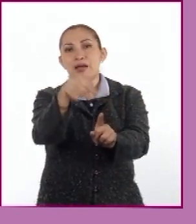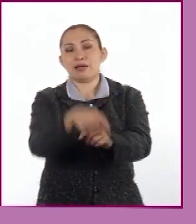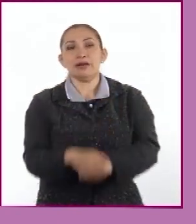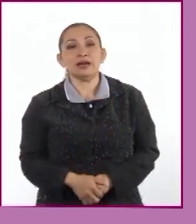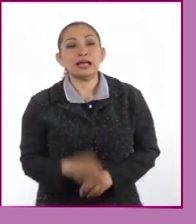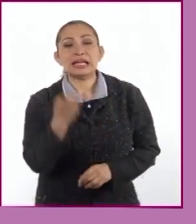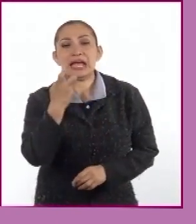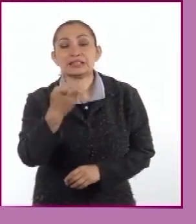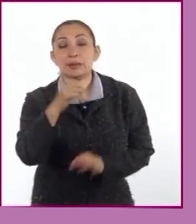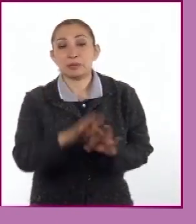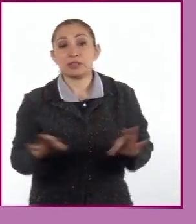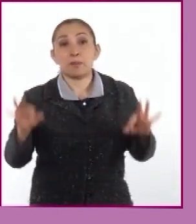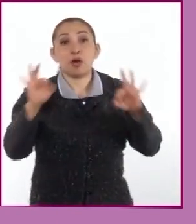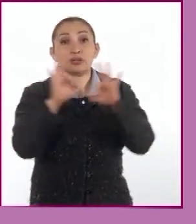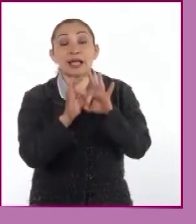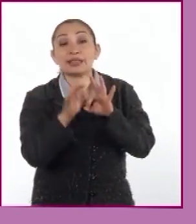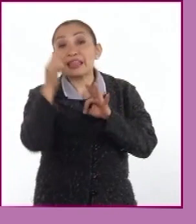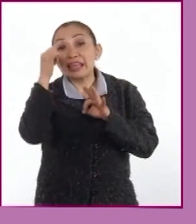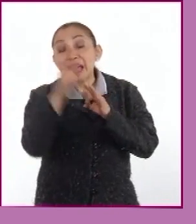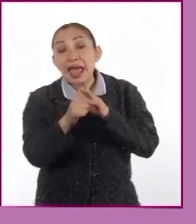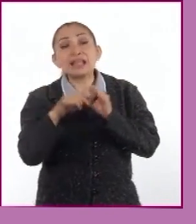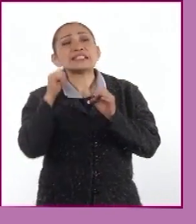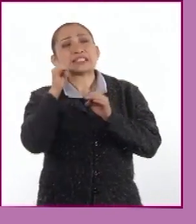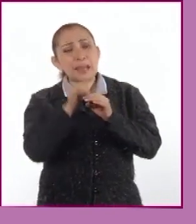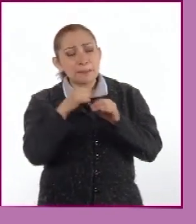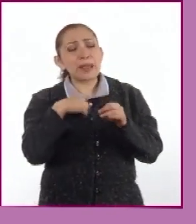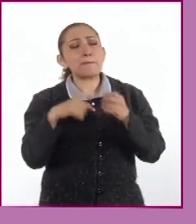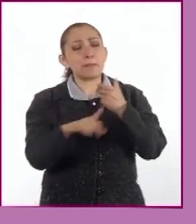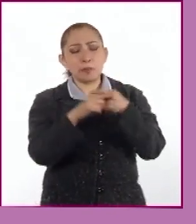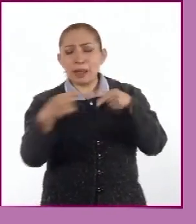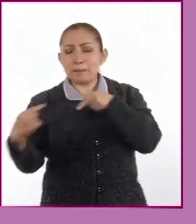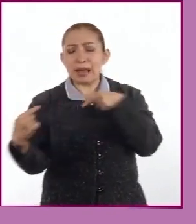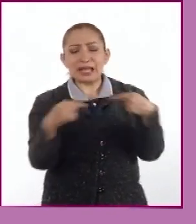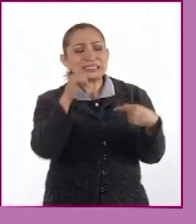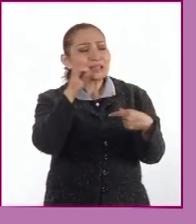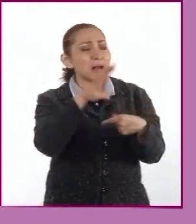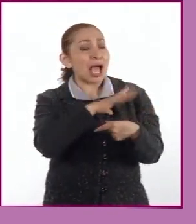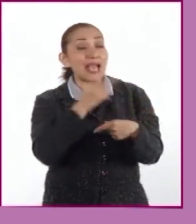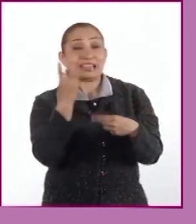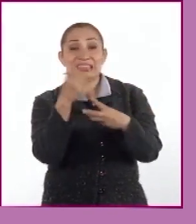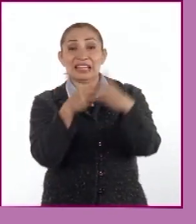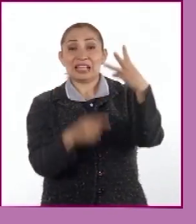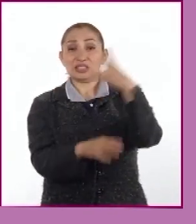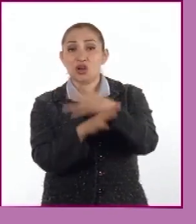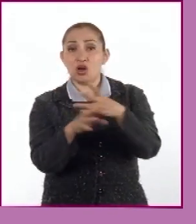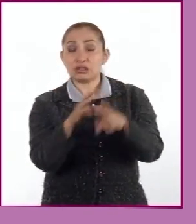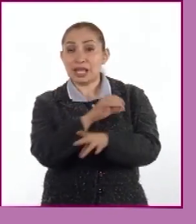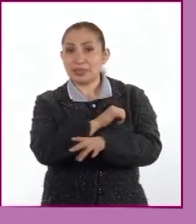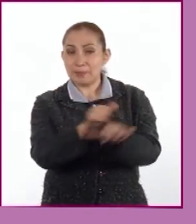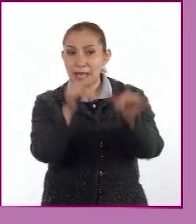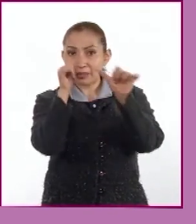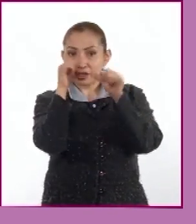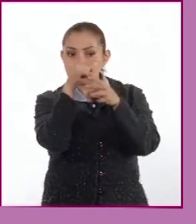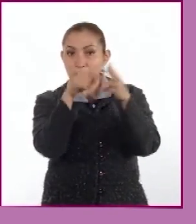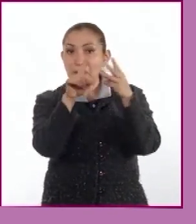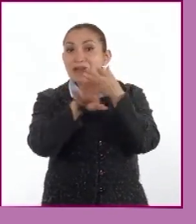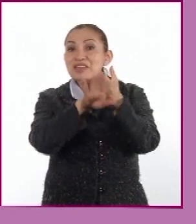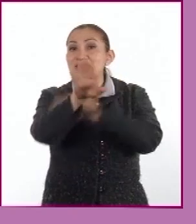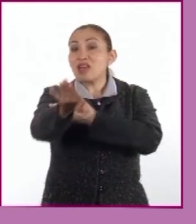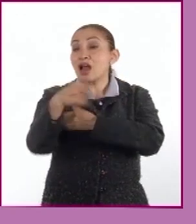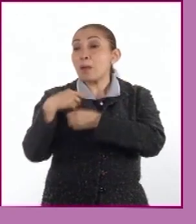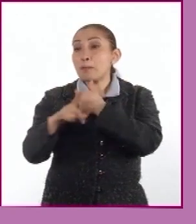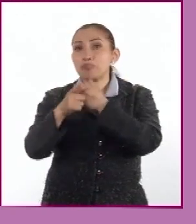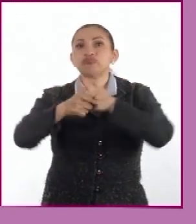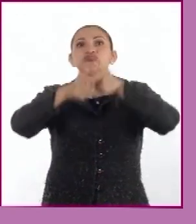esta línea es importante considerar que, en toda tensión, siempre van a estar presentes 3 elementos que se deben considerar para evitar hacer del